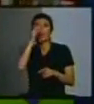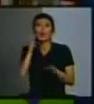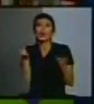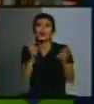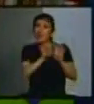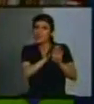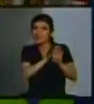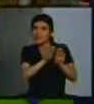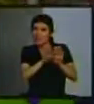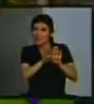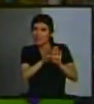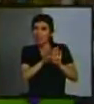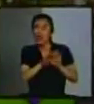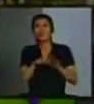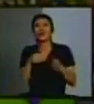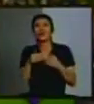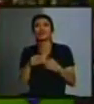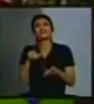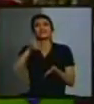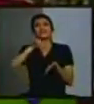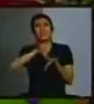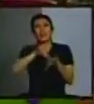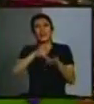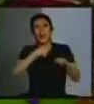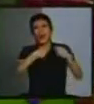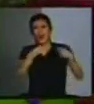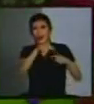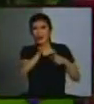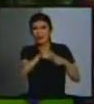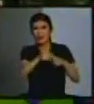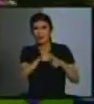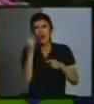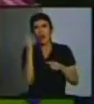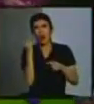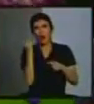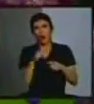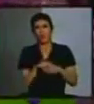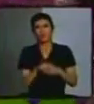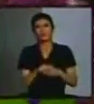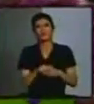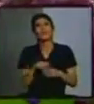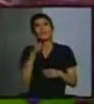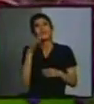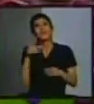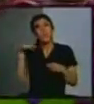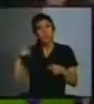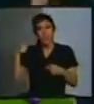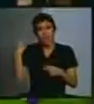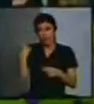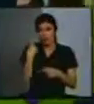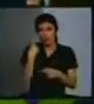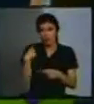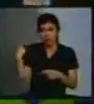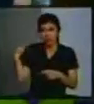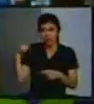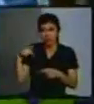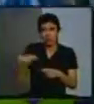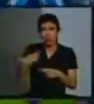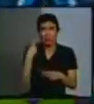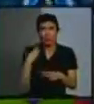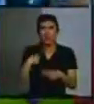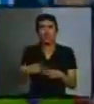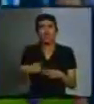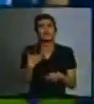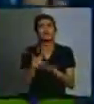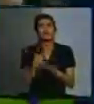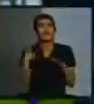las elecciones, que son los centros comerciales. Ellos dicen que estos días han llegado bastantes clientes para